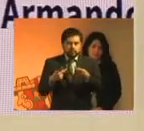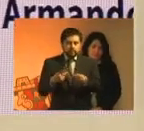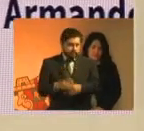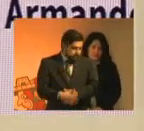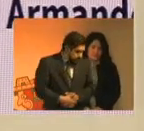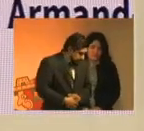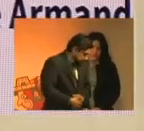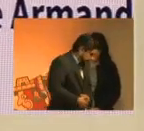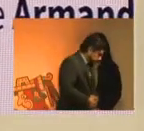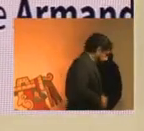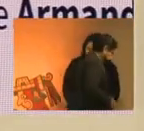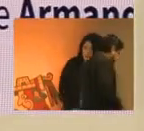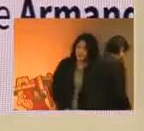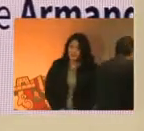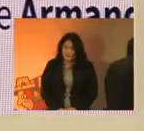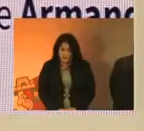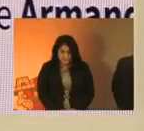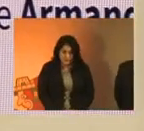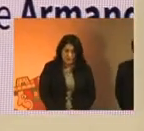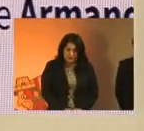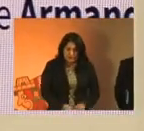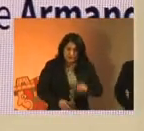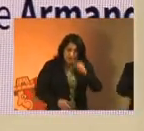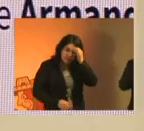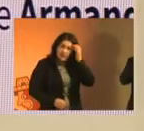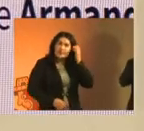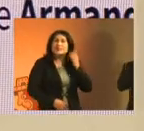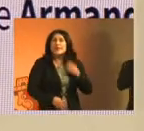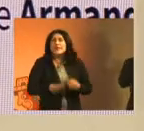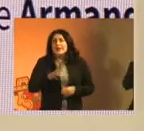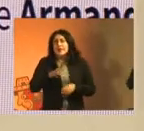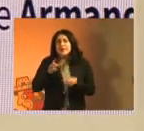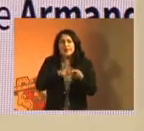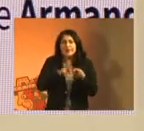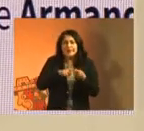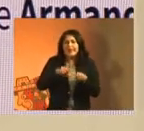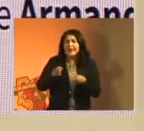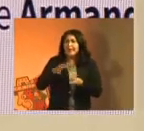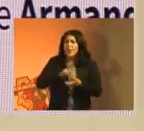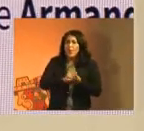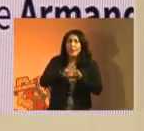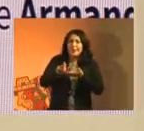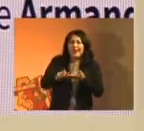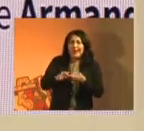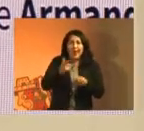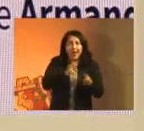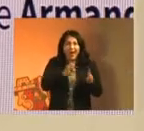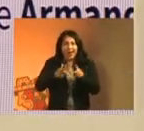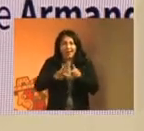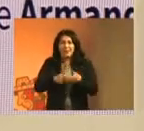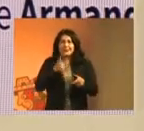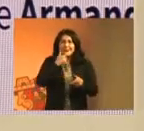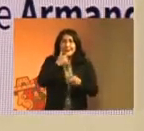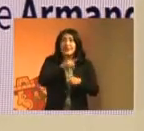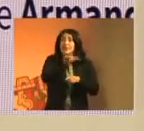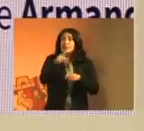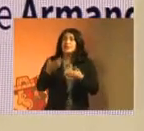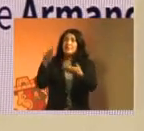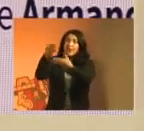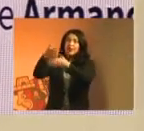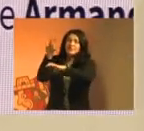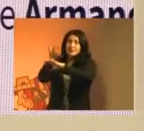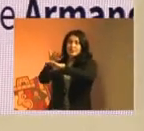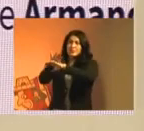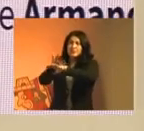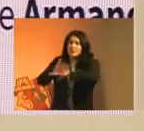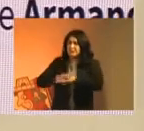contactos buddle y cee donde podían cruzarse haber conseguido inglesas a esa altura y luego se va a eeuu parece que es